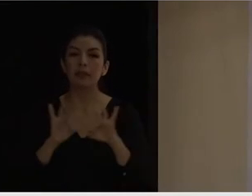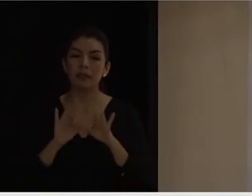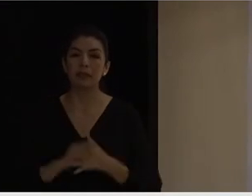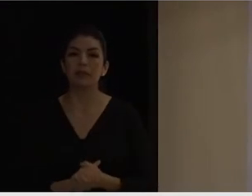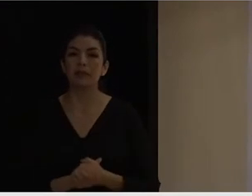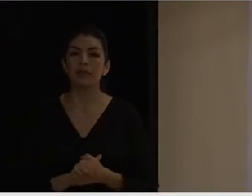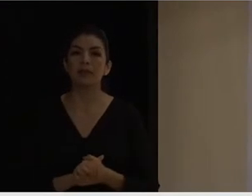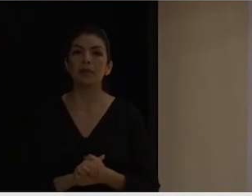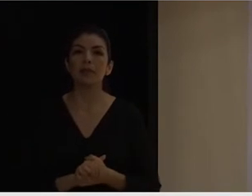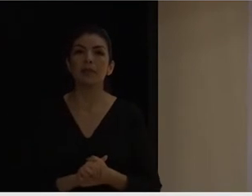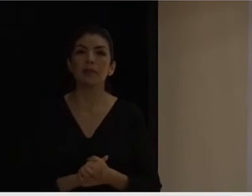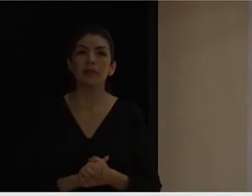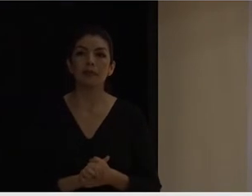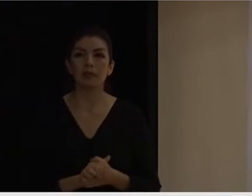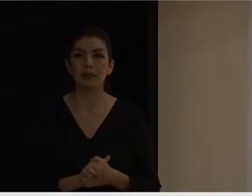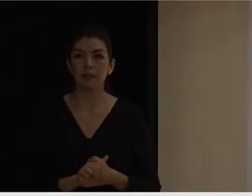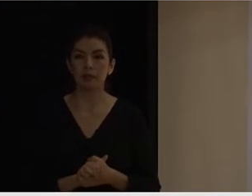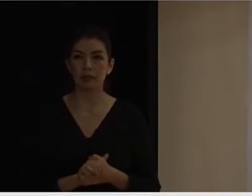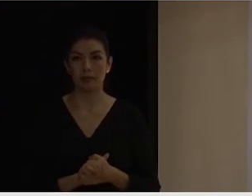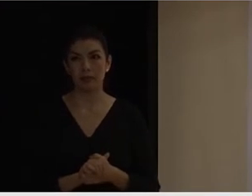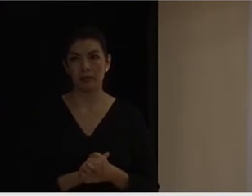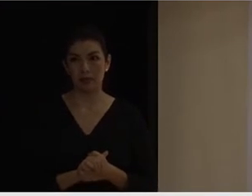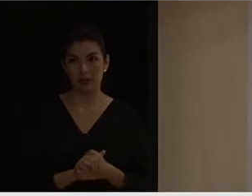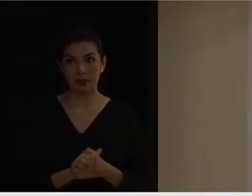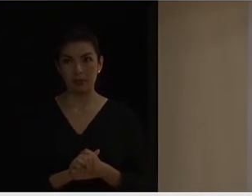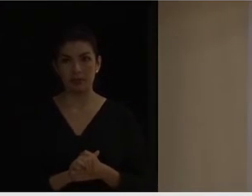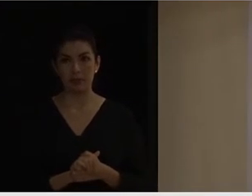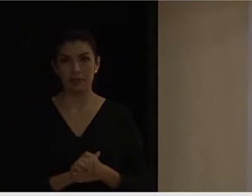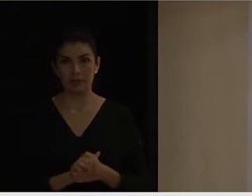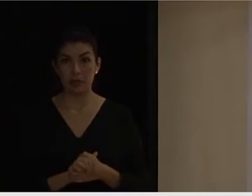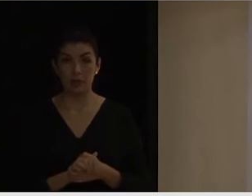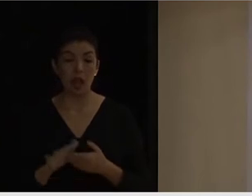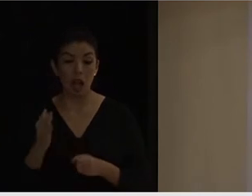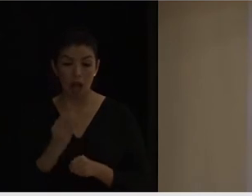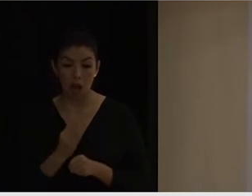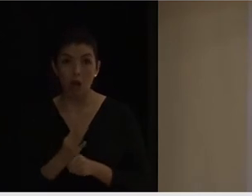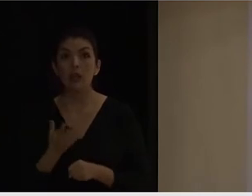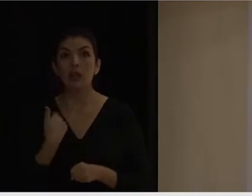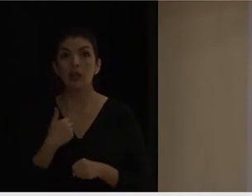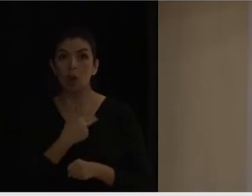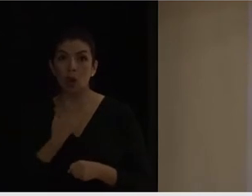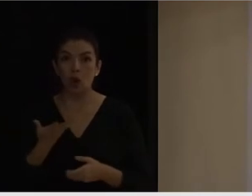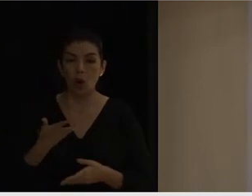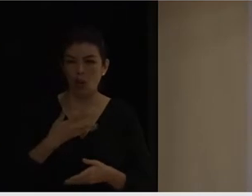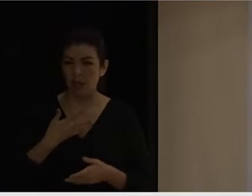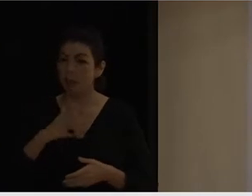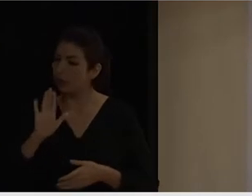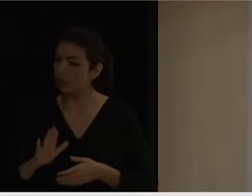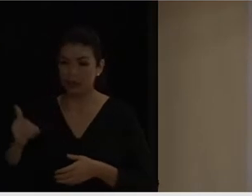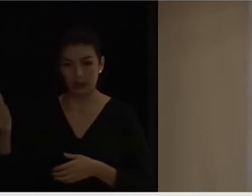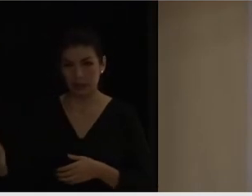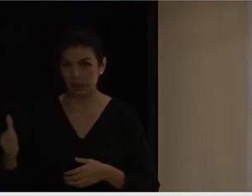bueno, hay una diversidad como muy, muy grande de los enfoques y no me voy a meter muy a fondo a cada uno de ellos ni nada, voy a